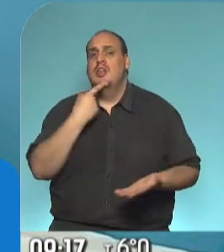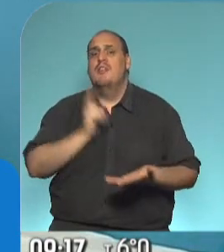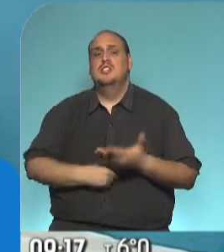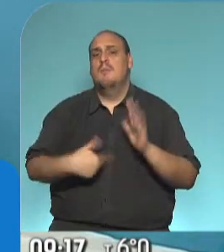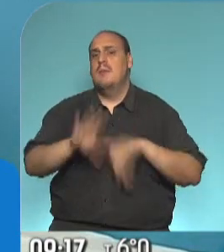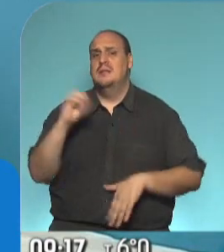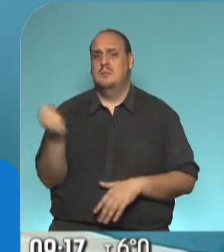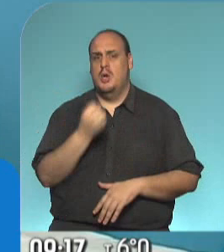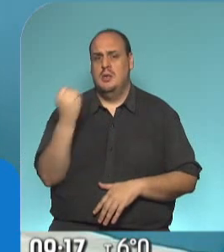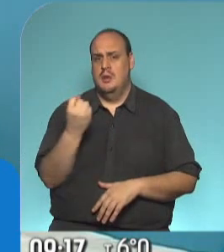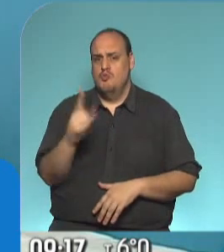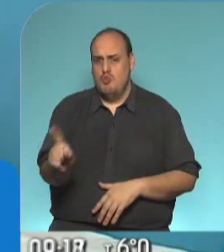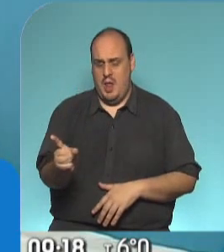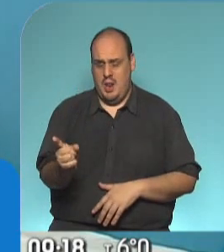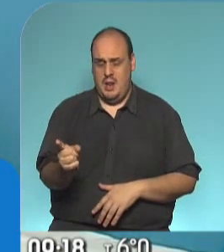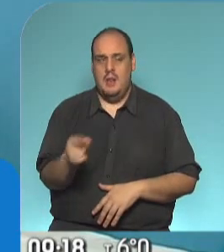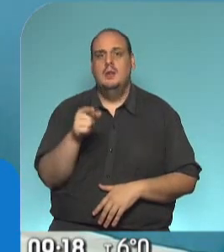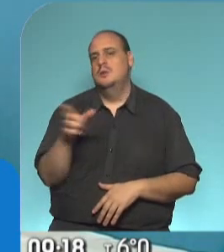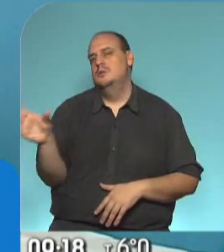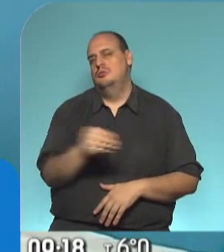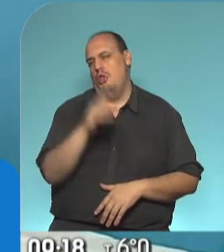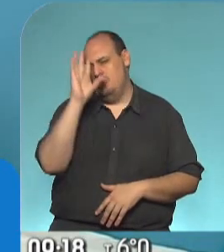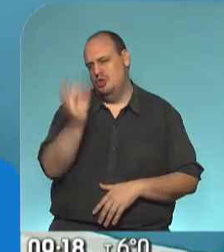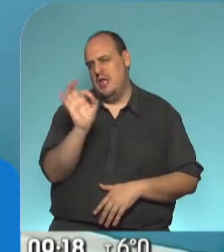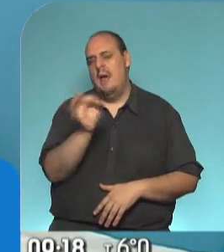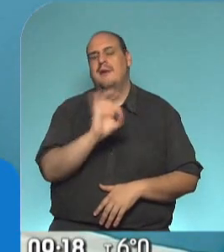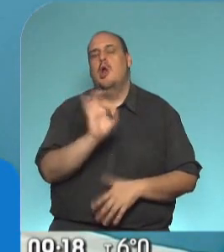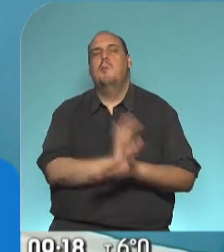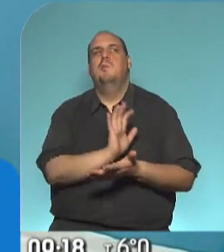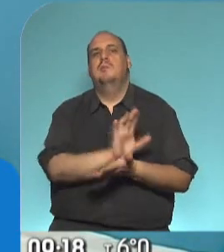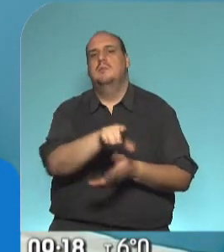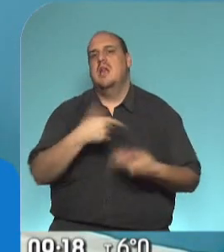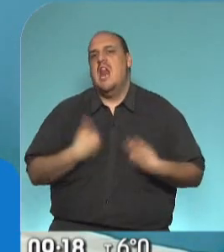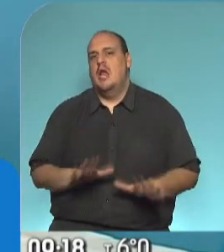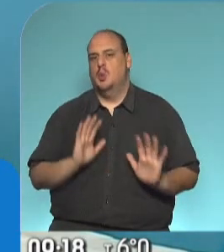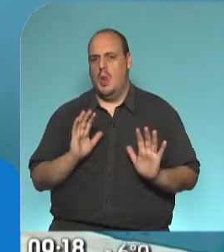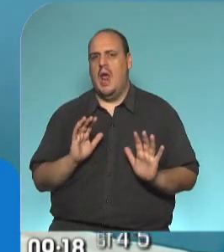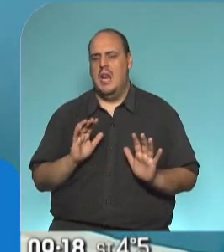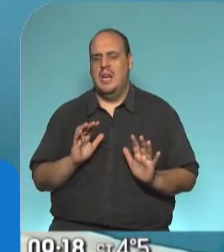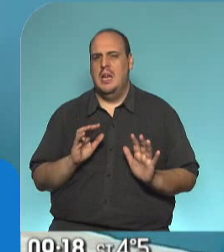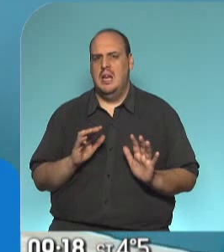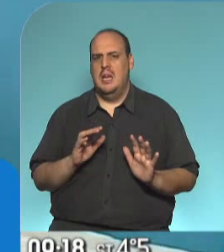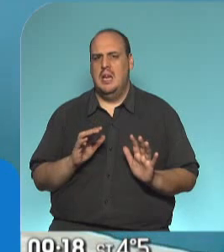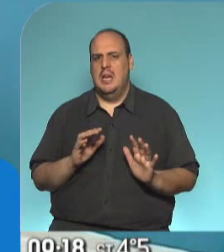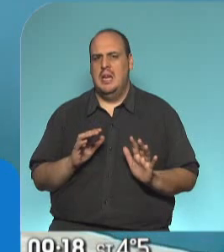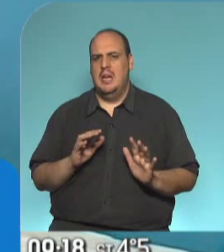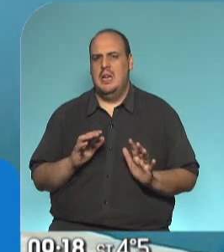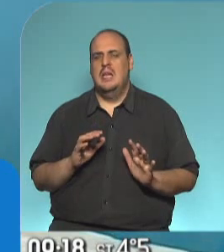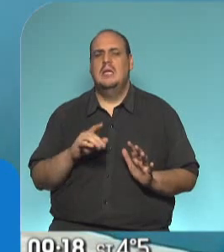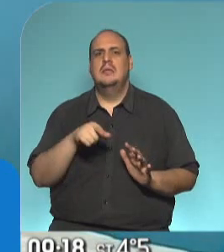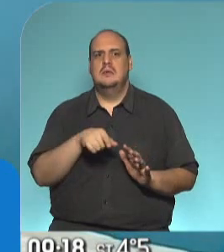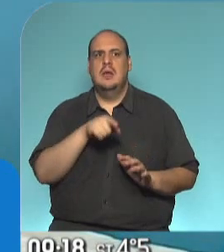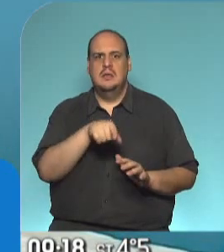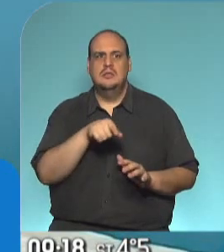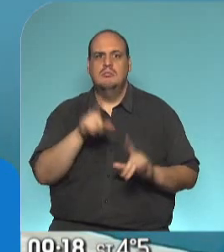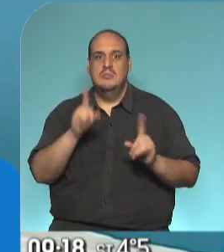es que no solo esto se sabe o se da por hecho como que es una situación que todos sabemos, sino que está